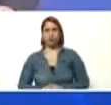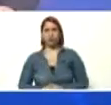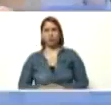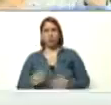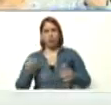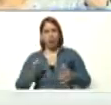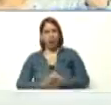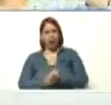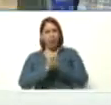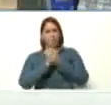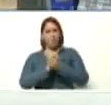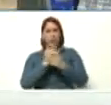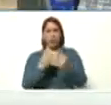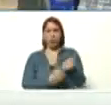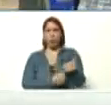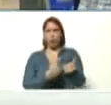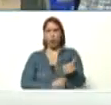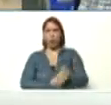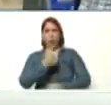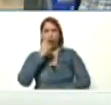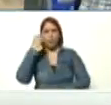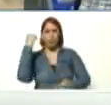compañero y hermano de la lucha,